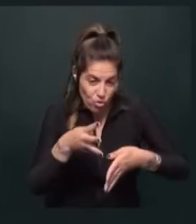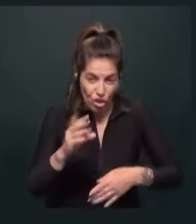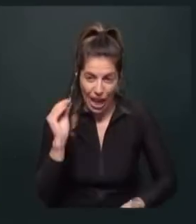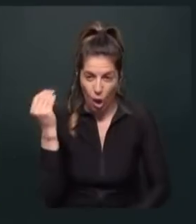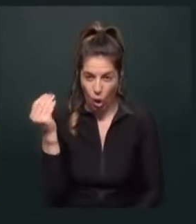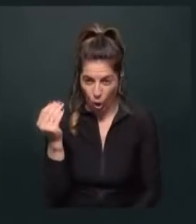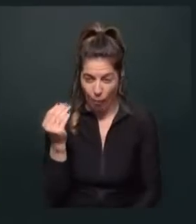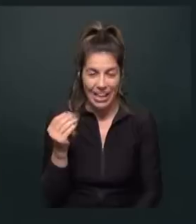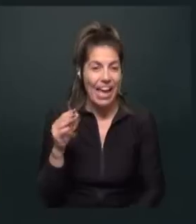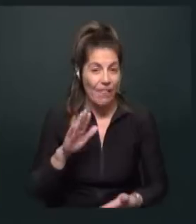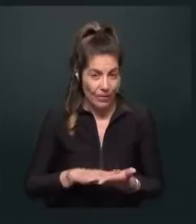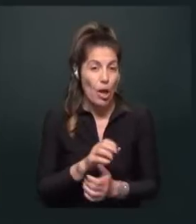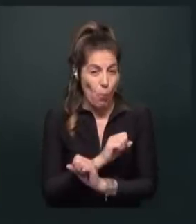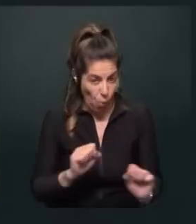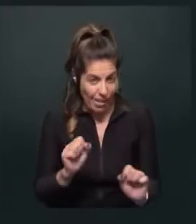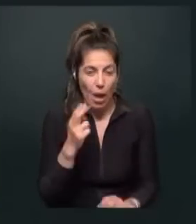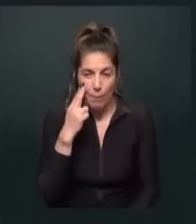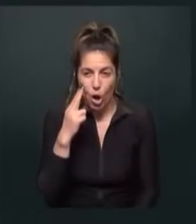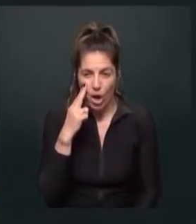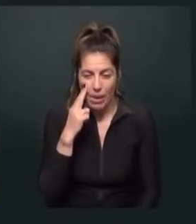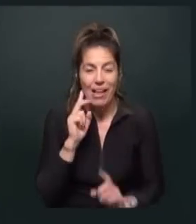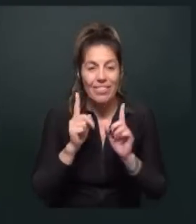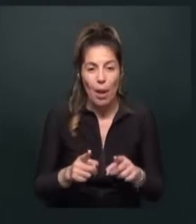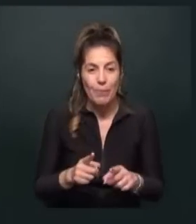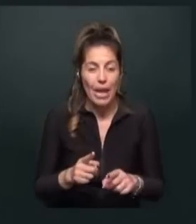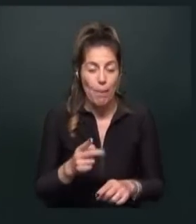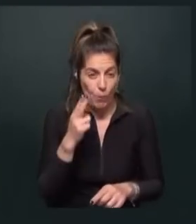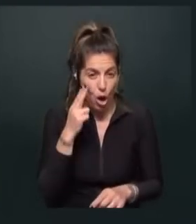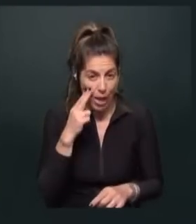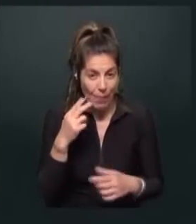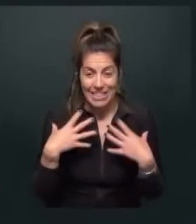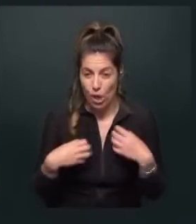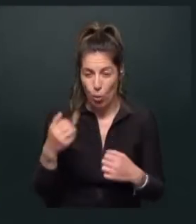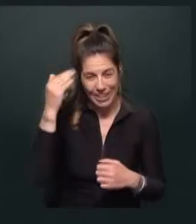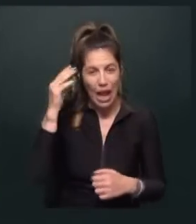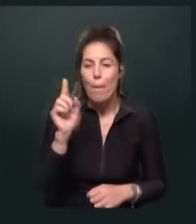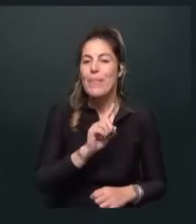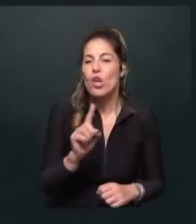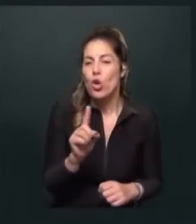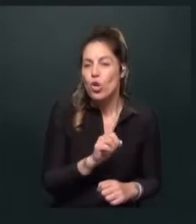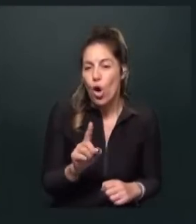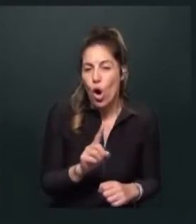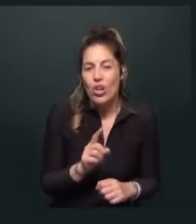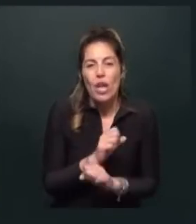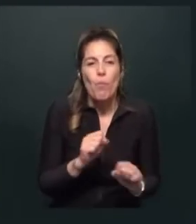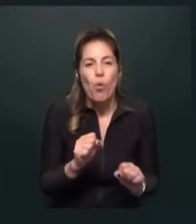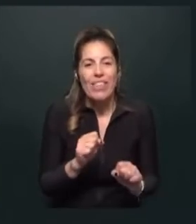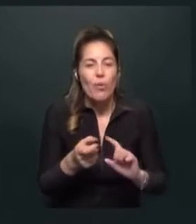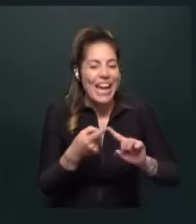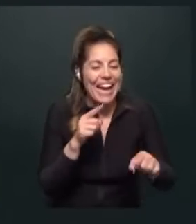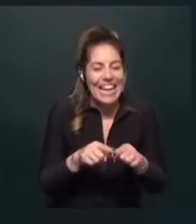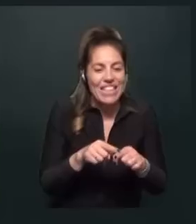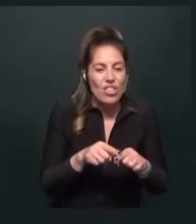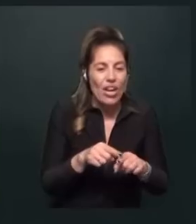que evidentemente puede traer problemas incluso problemas de Salud Mental Pero esto no es no se puede sacar una relación de